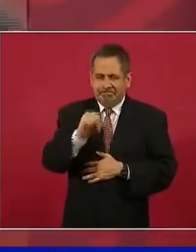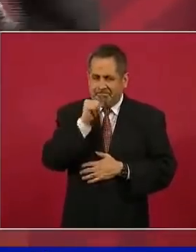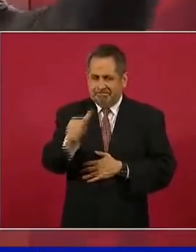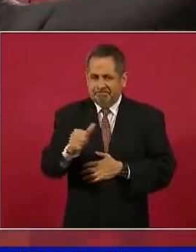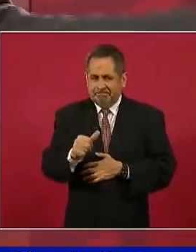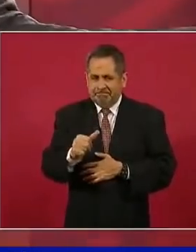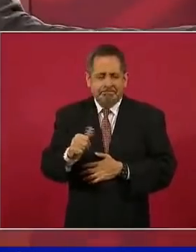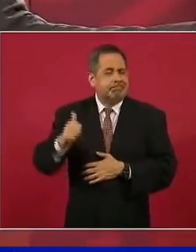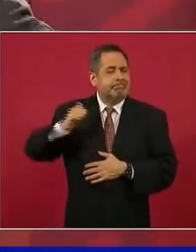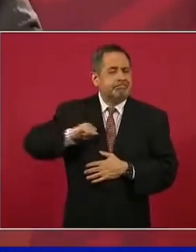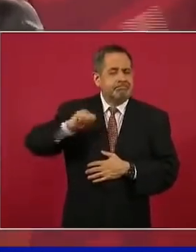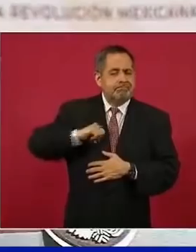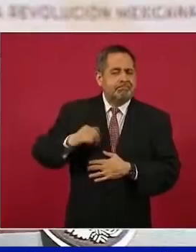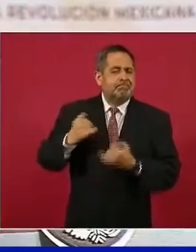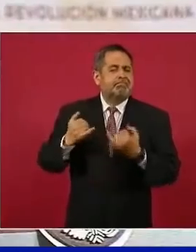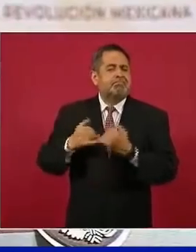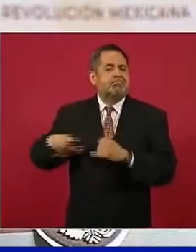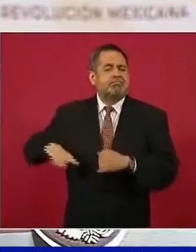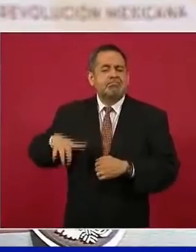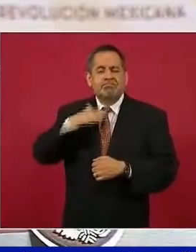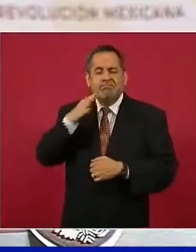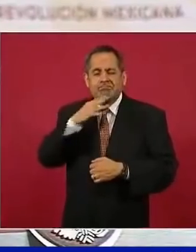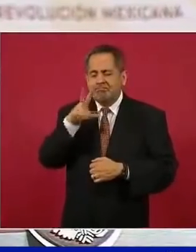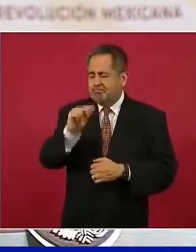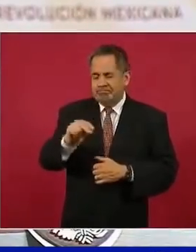de los gobiernos pasados.